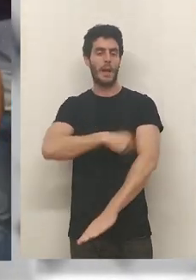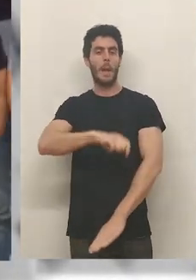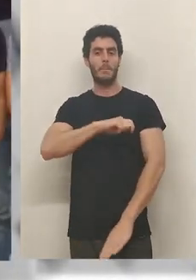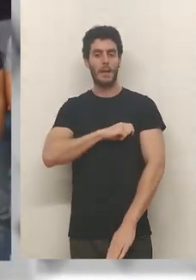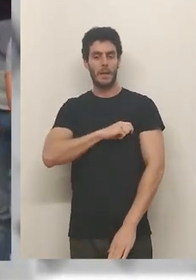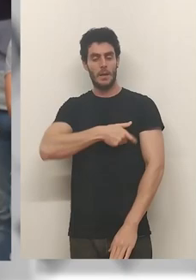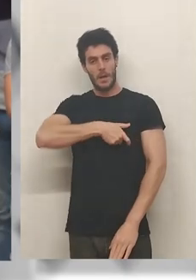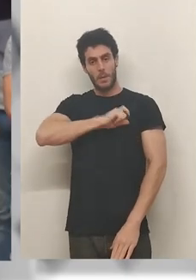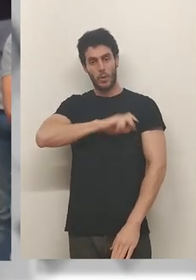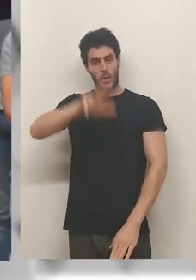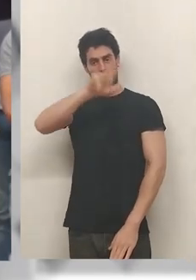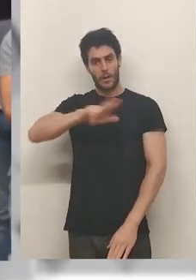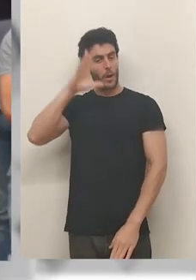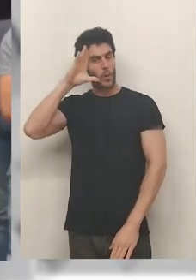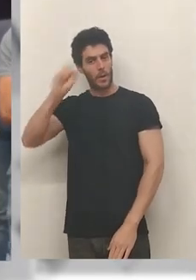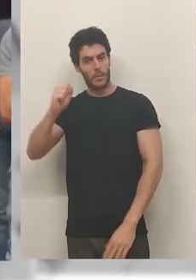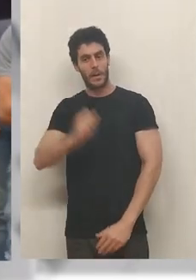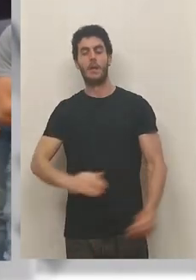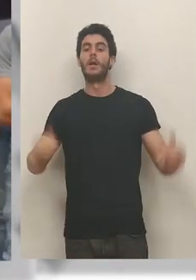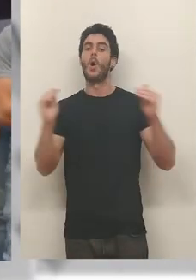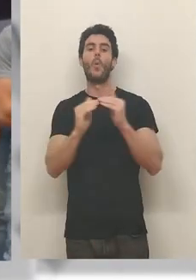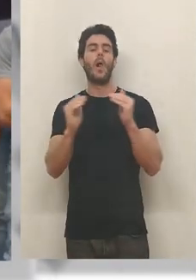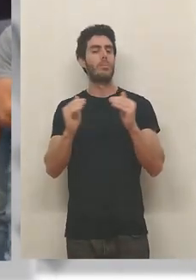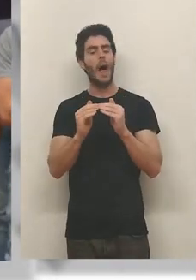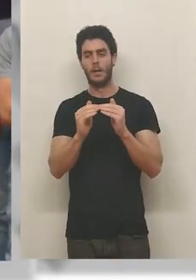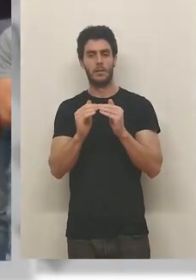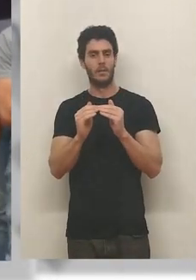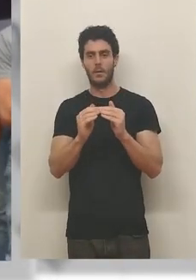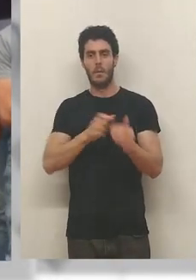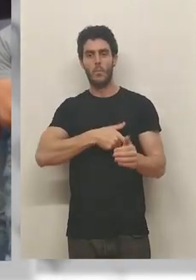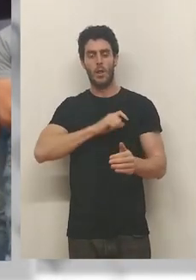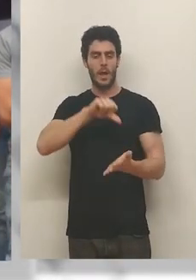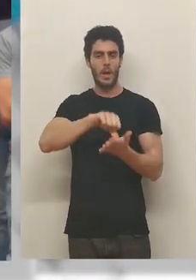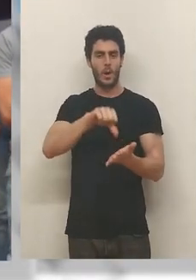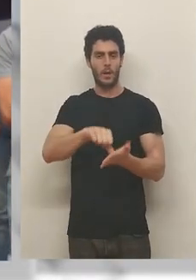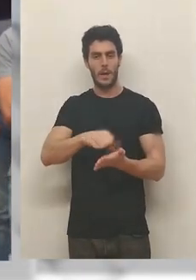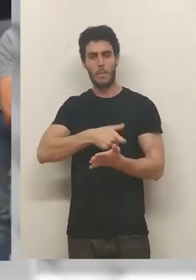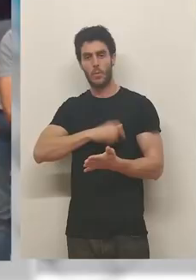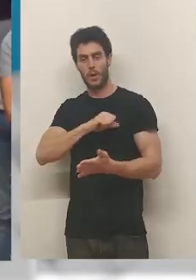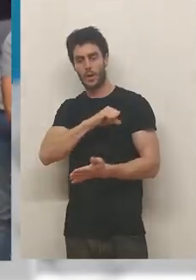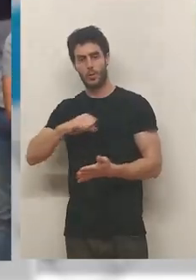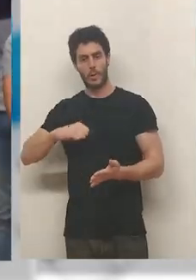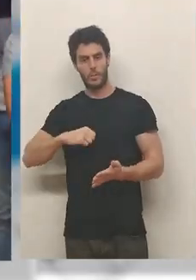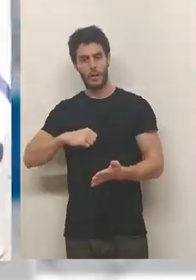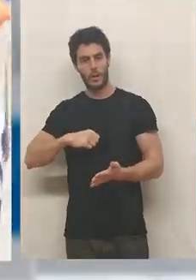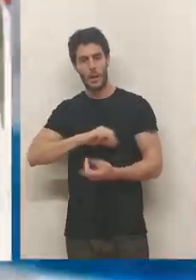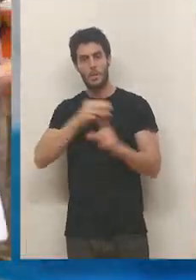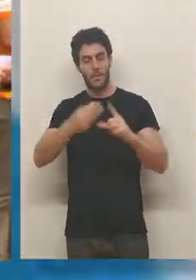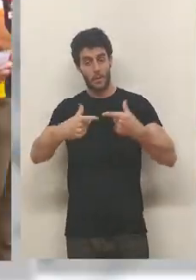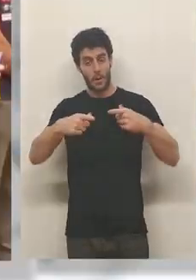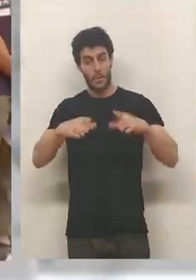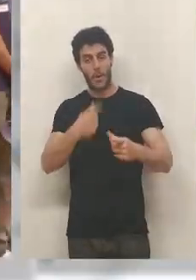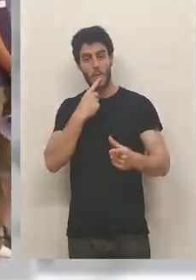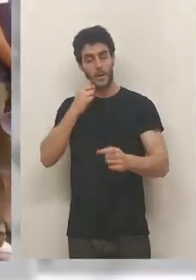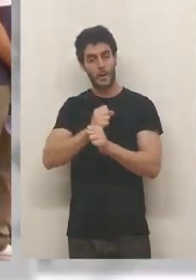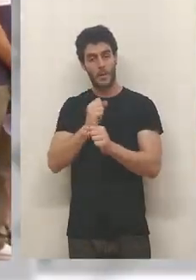a gobernar España de que Policías Nacionales y Guardias Civiles seamos tratados en igual condición que Policías Locales y Policías Autonómicos. La